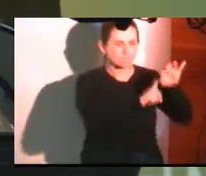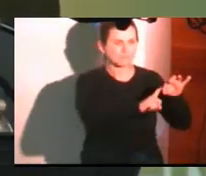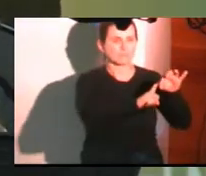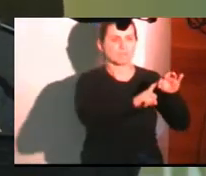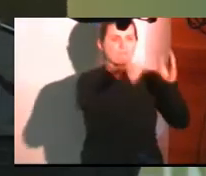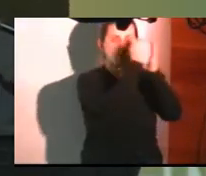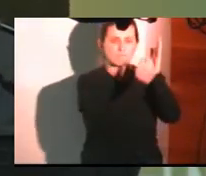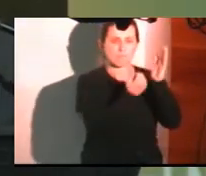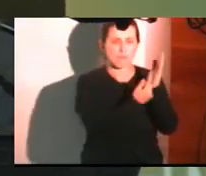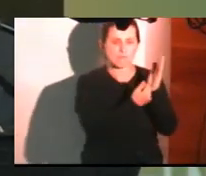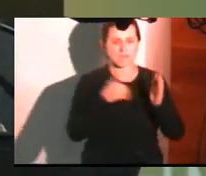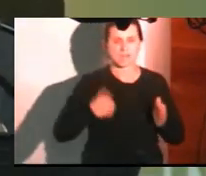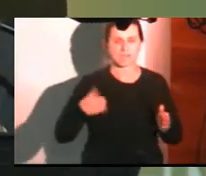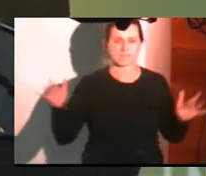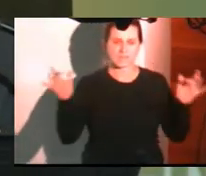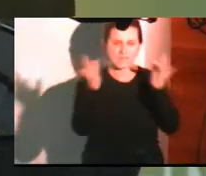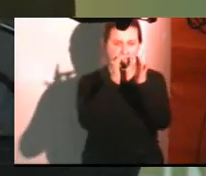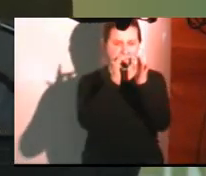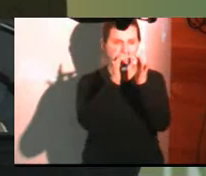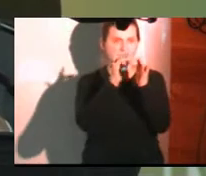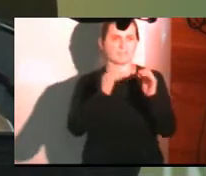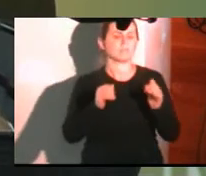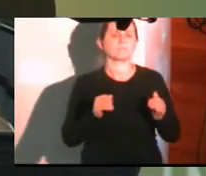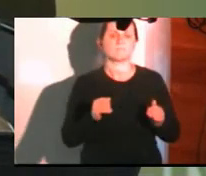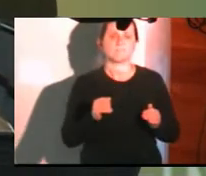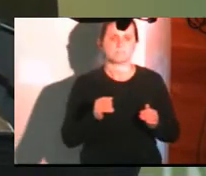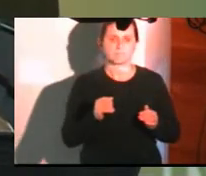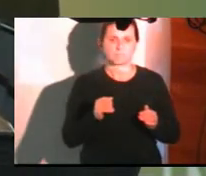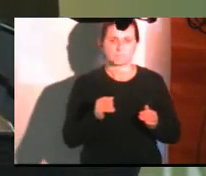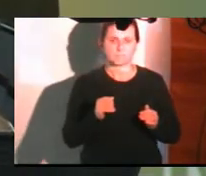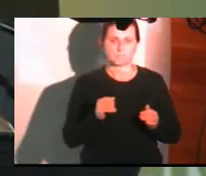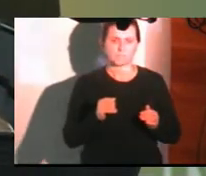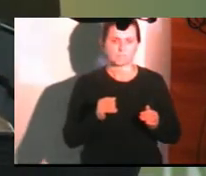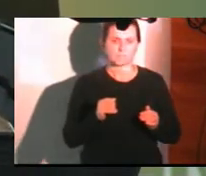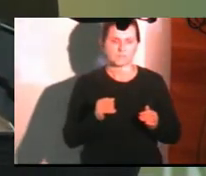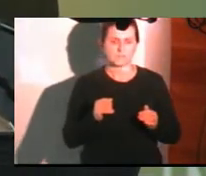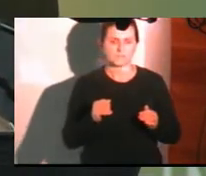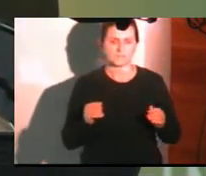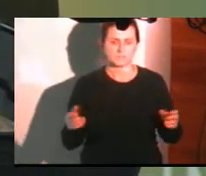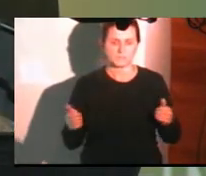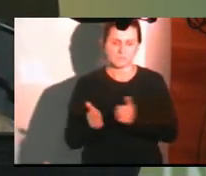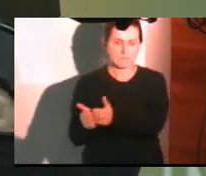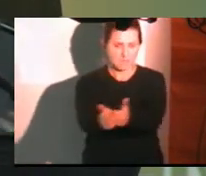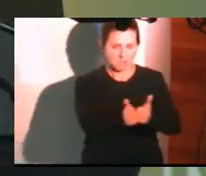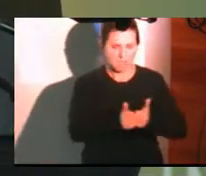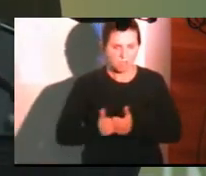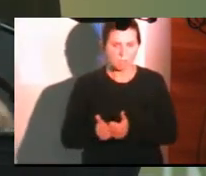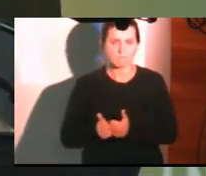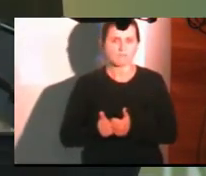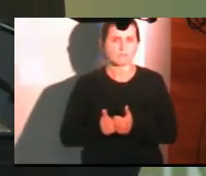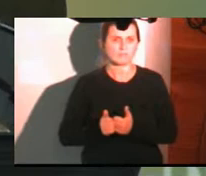firmaron los convenios para llevar adelante los tramos provinciales que van a permitir desarrollar la